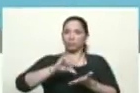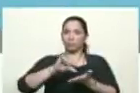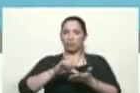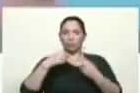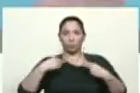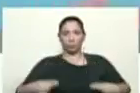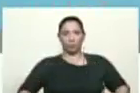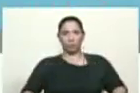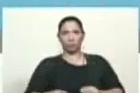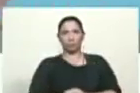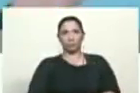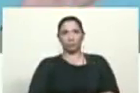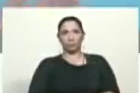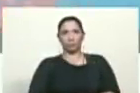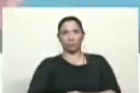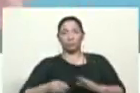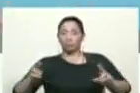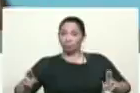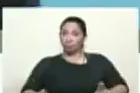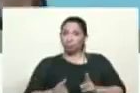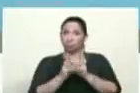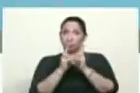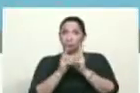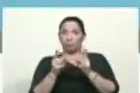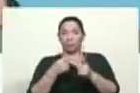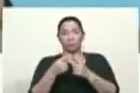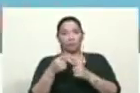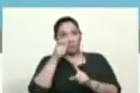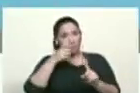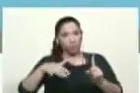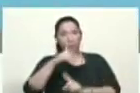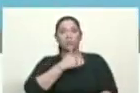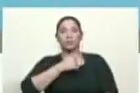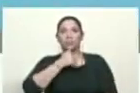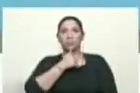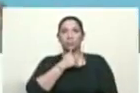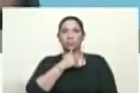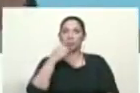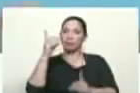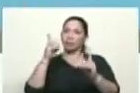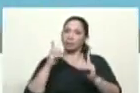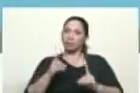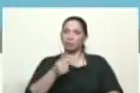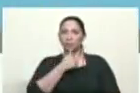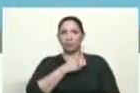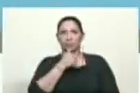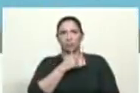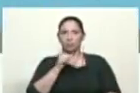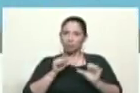humano. Bueno, se encontrarán entonces con este pueblo que resiste, que está decidido a resistir,